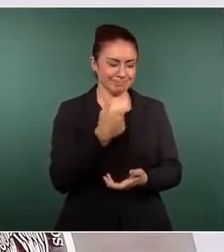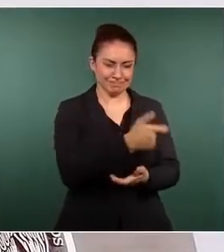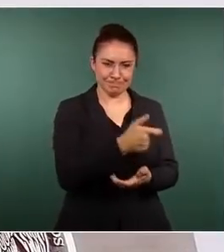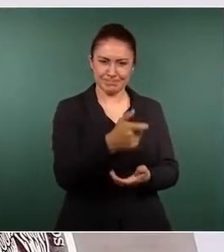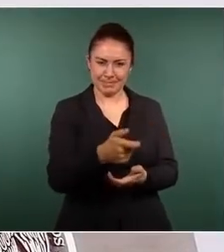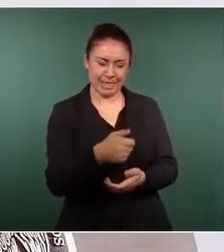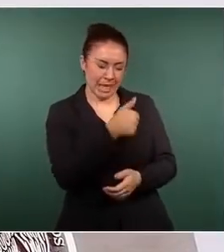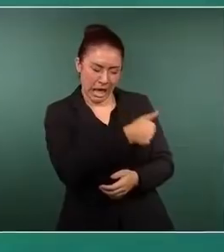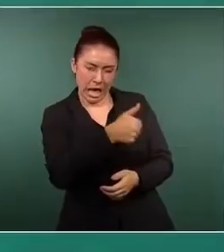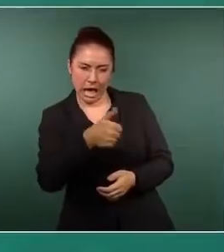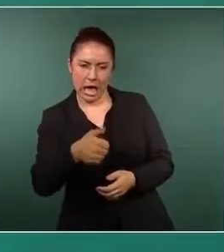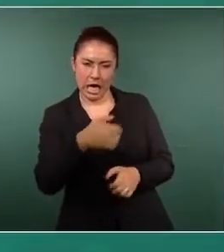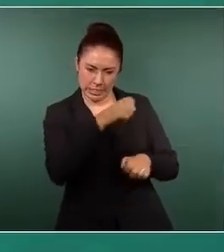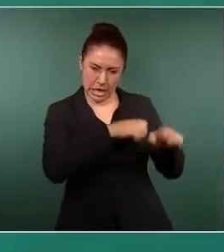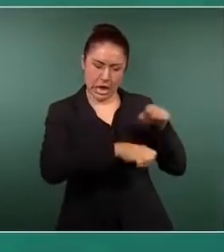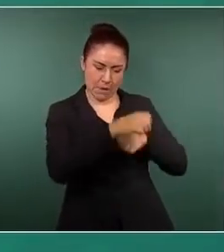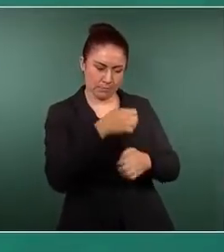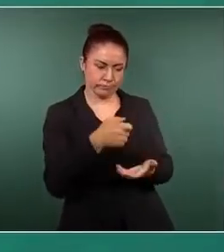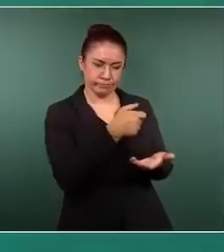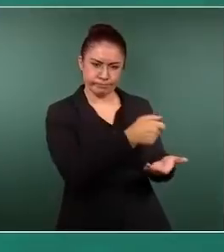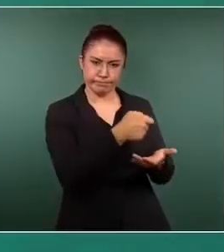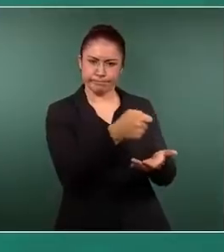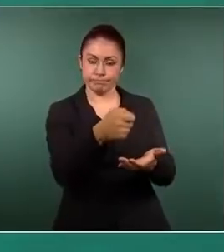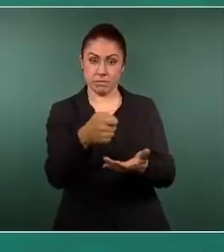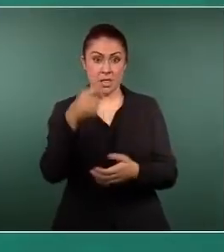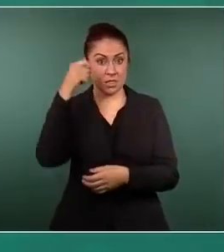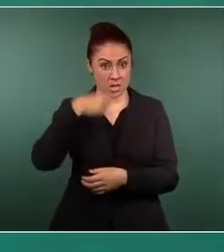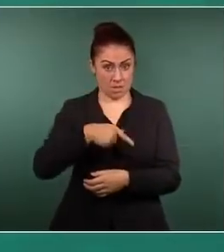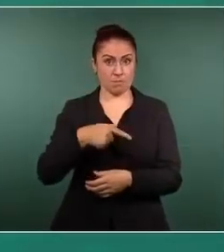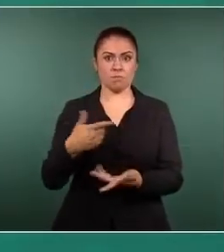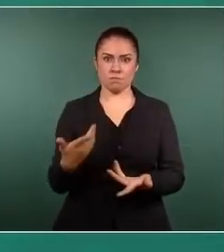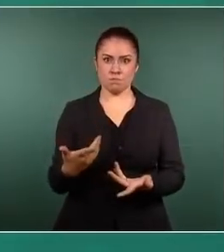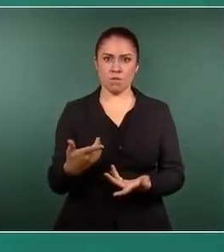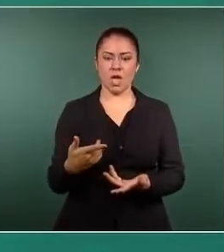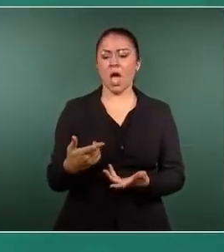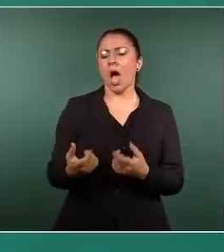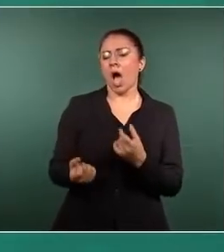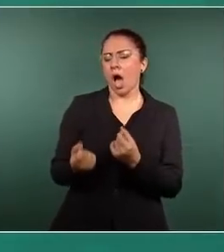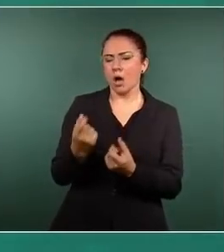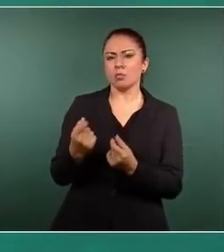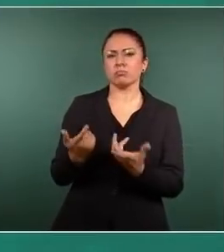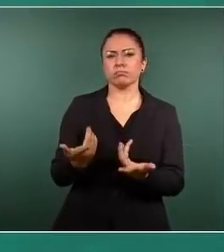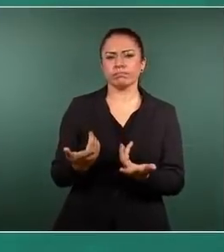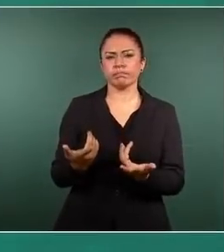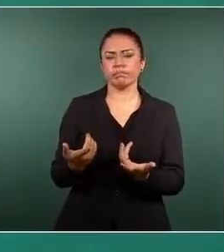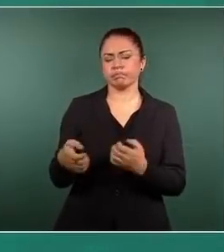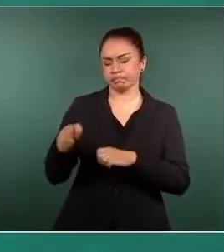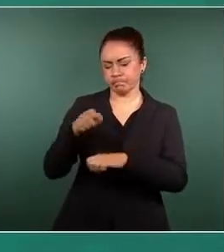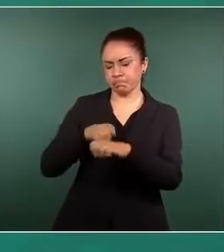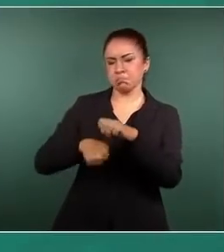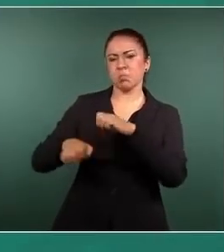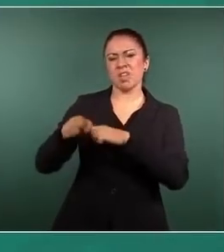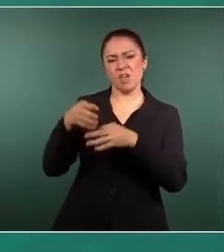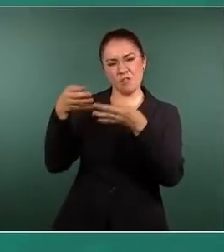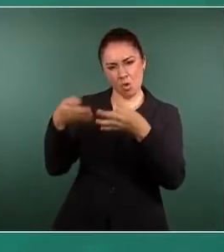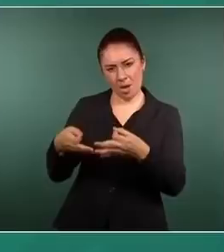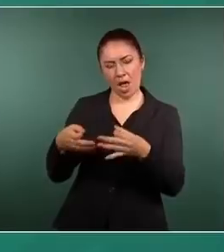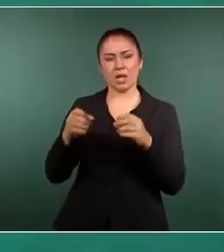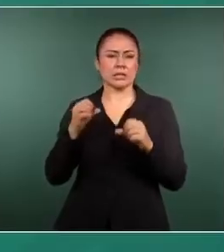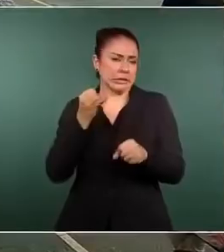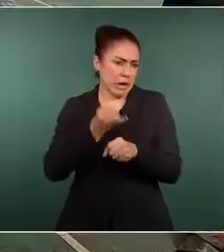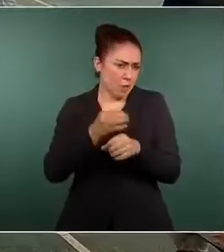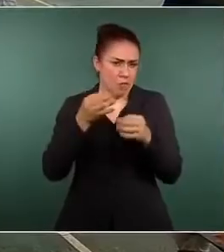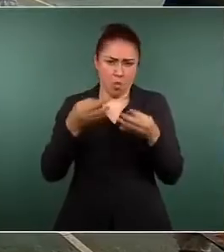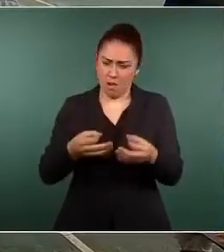además se entregaron créditos a la palabra también a pequeñas empresas del sector formal y del sector informal